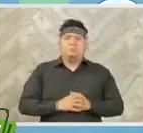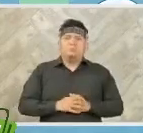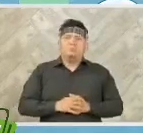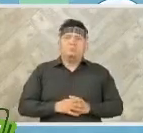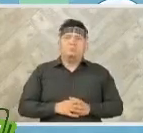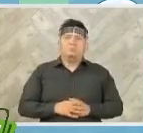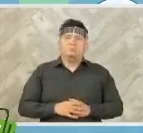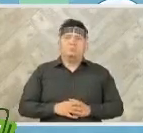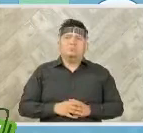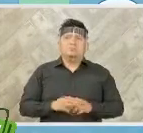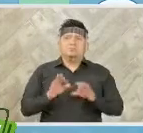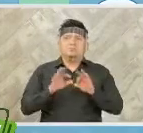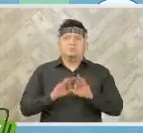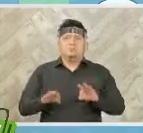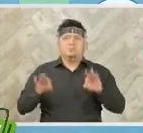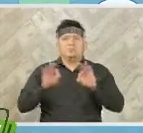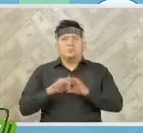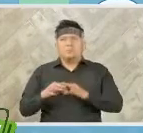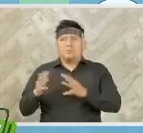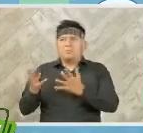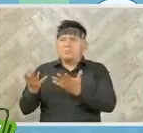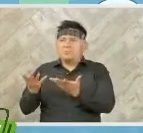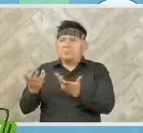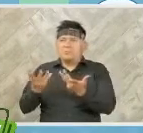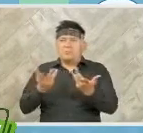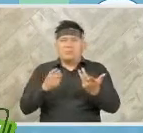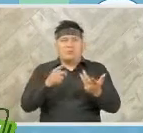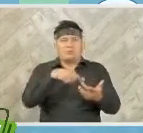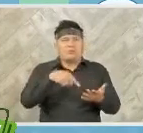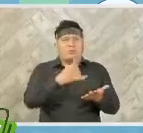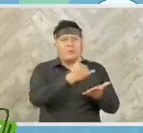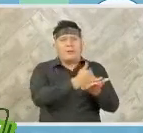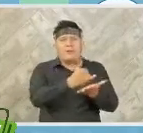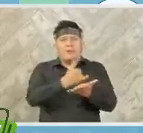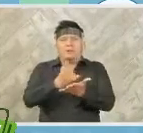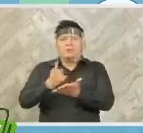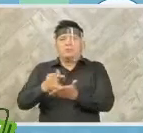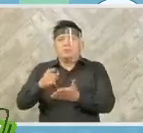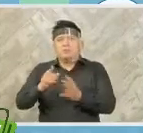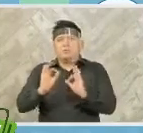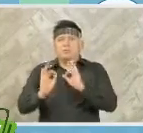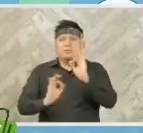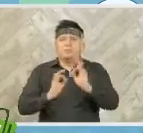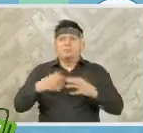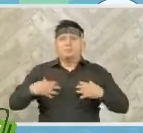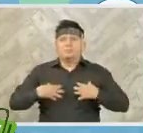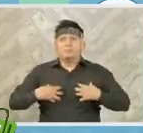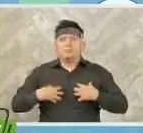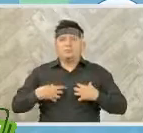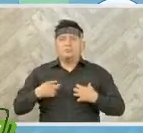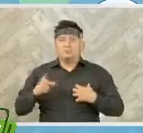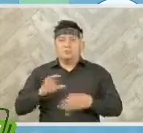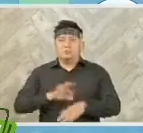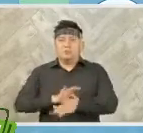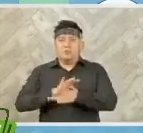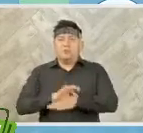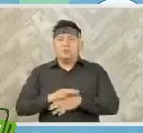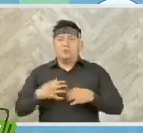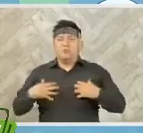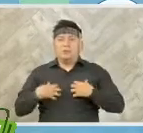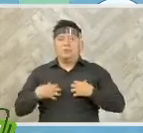las personas de la Junta Protectora Animal y con algunos veterinarios, es una forma también de preservar la